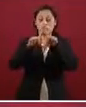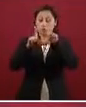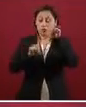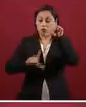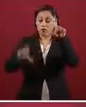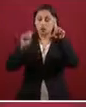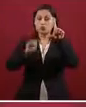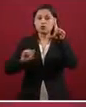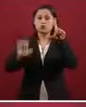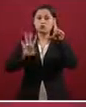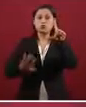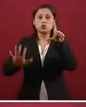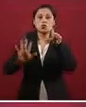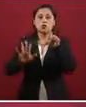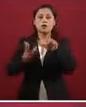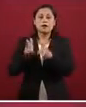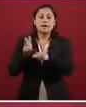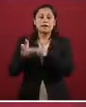bueno,